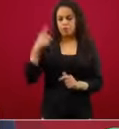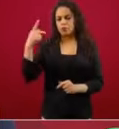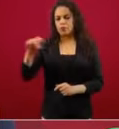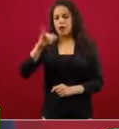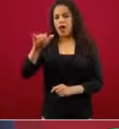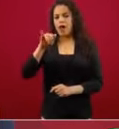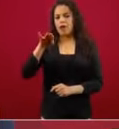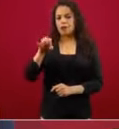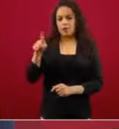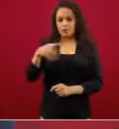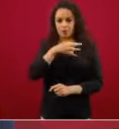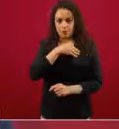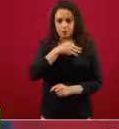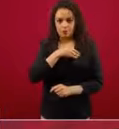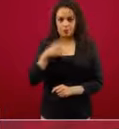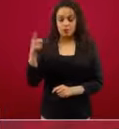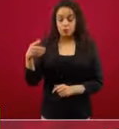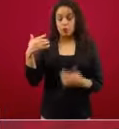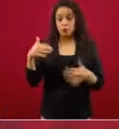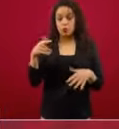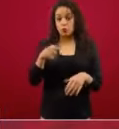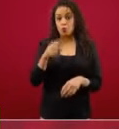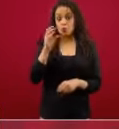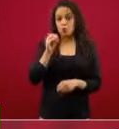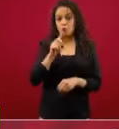está muy pendiente de que